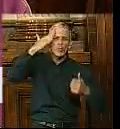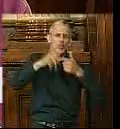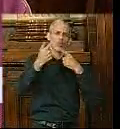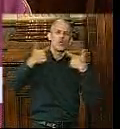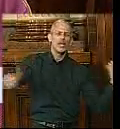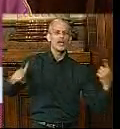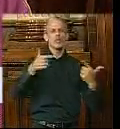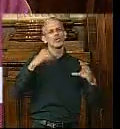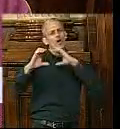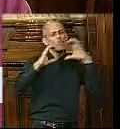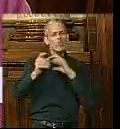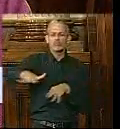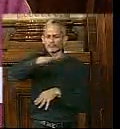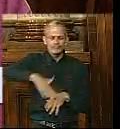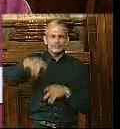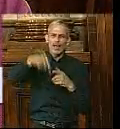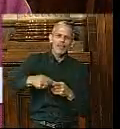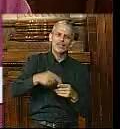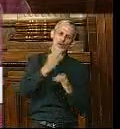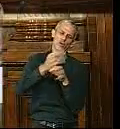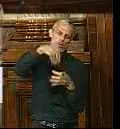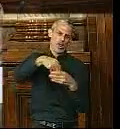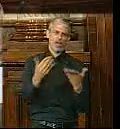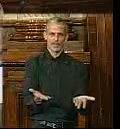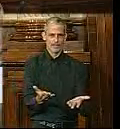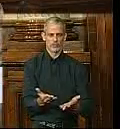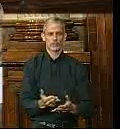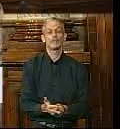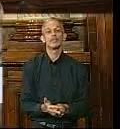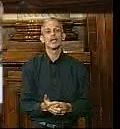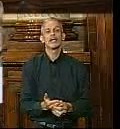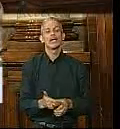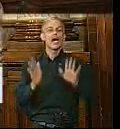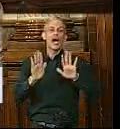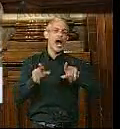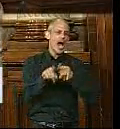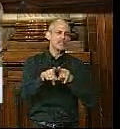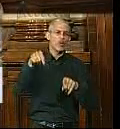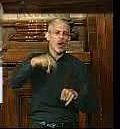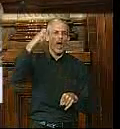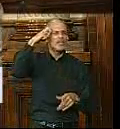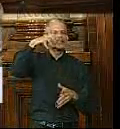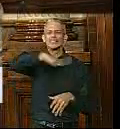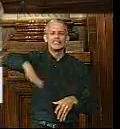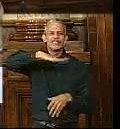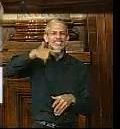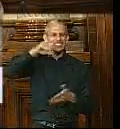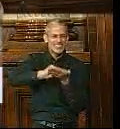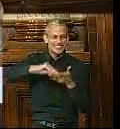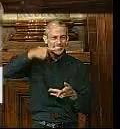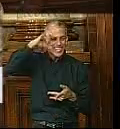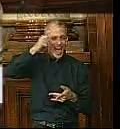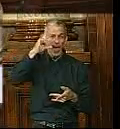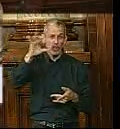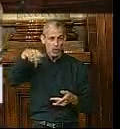culturales, comunitarios en la escuela. Además creo que, así como aquí en el Senado podemos decir